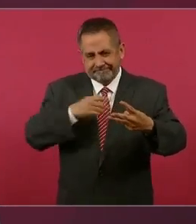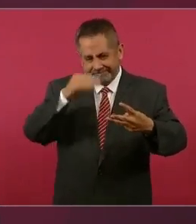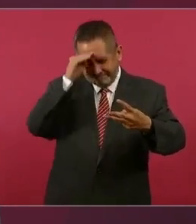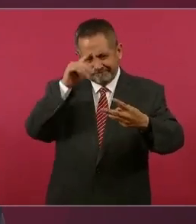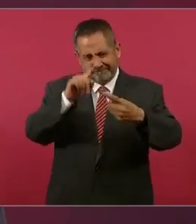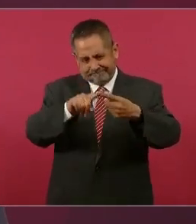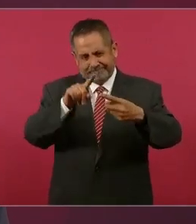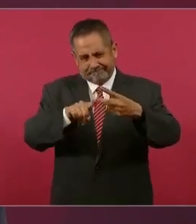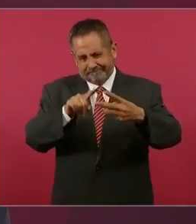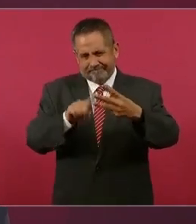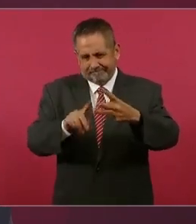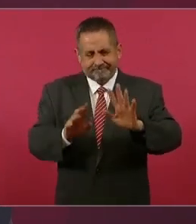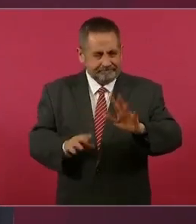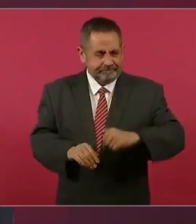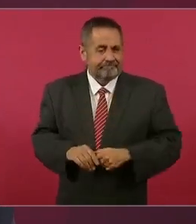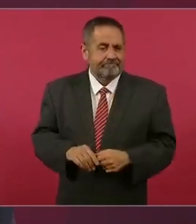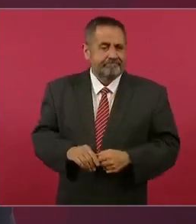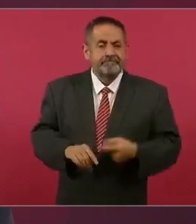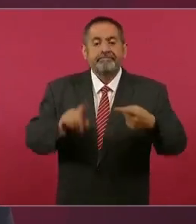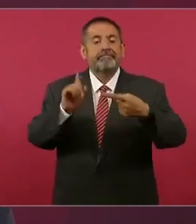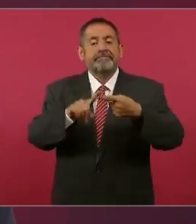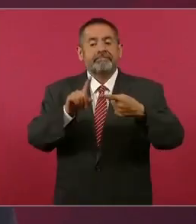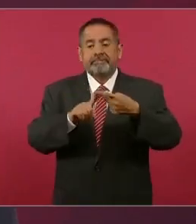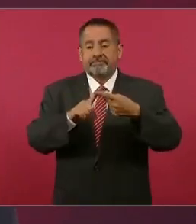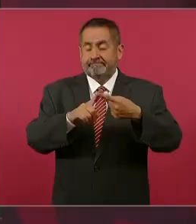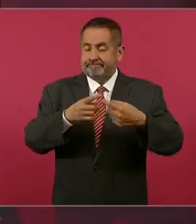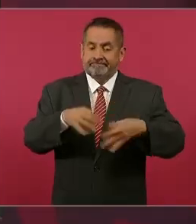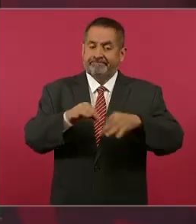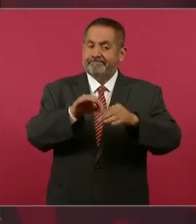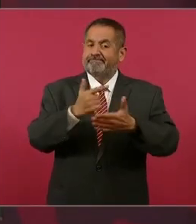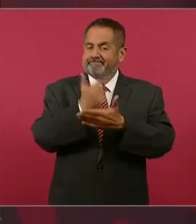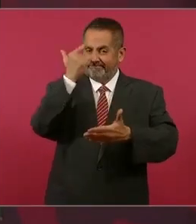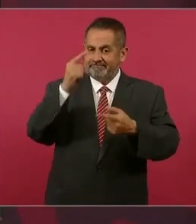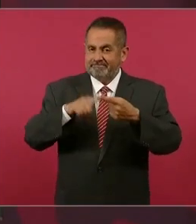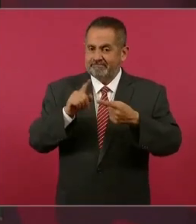cuenta. Uno, que es muy grave,